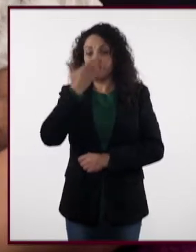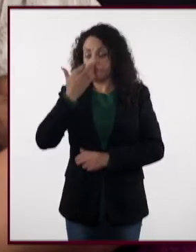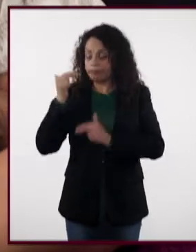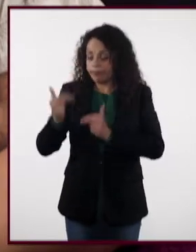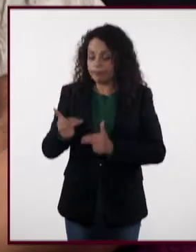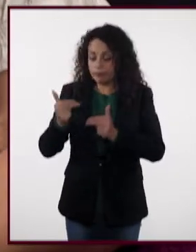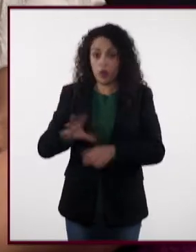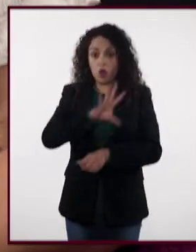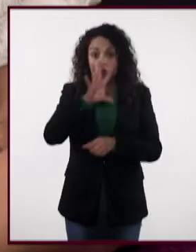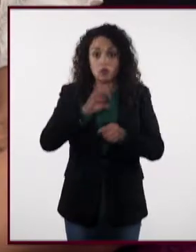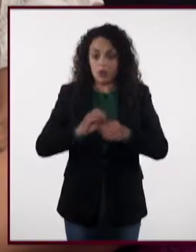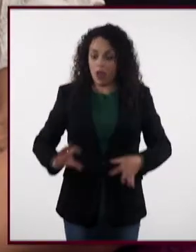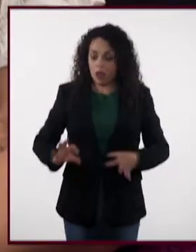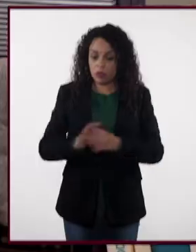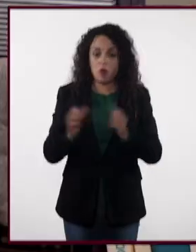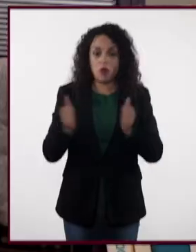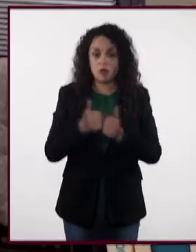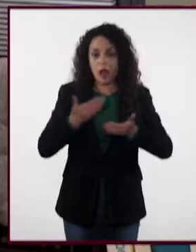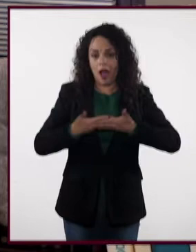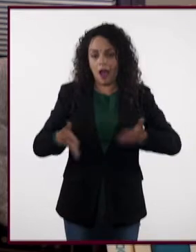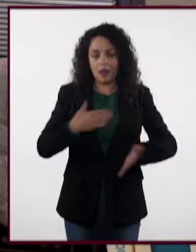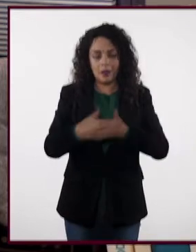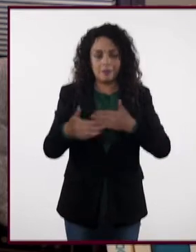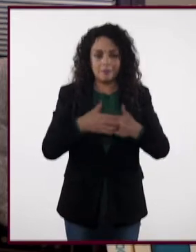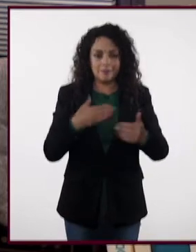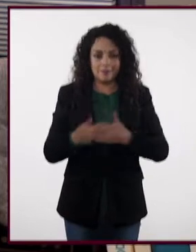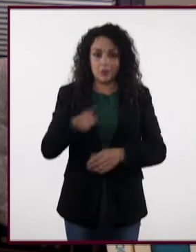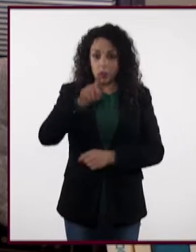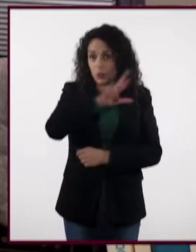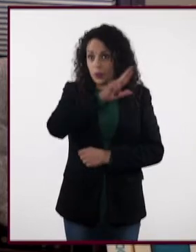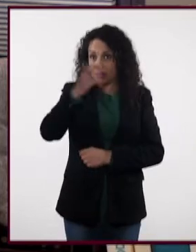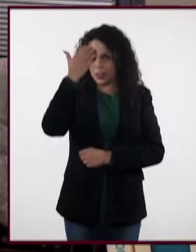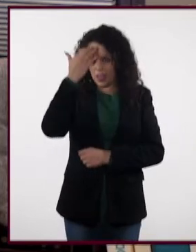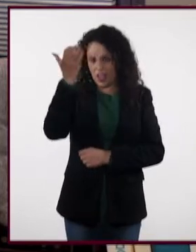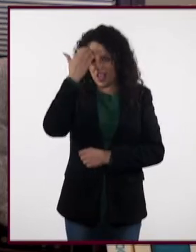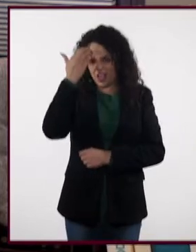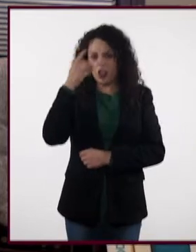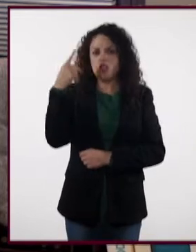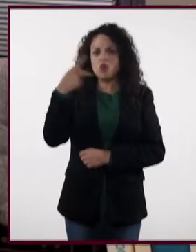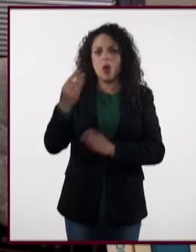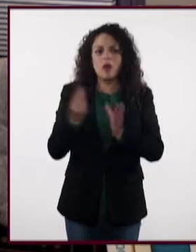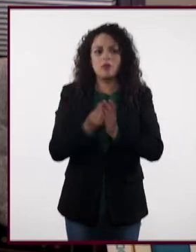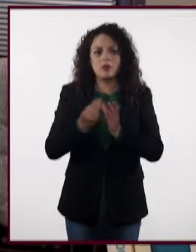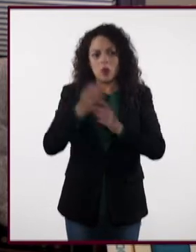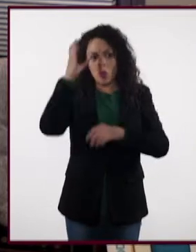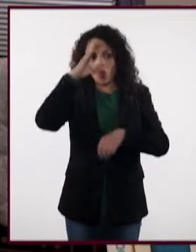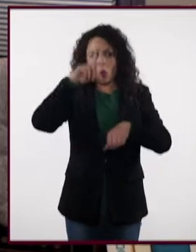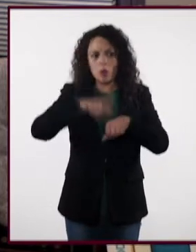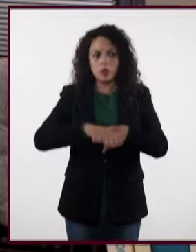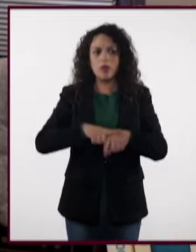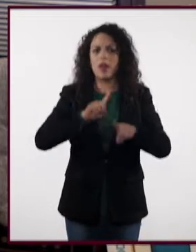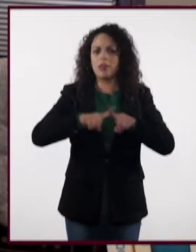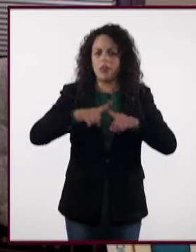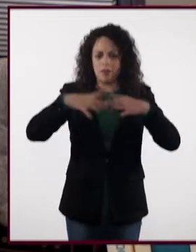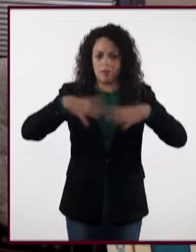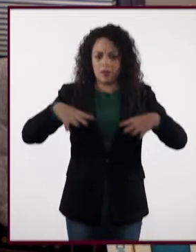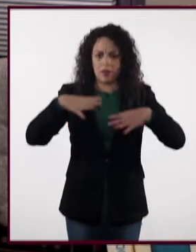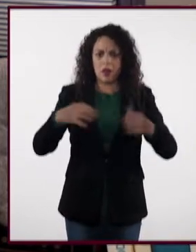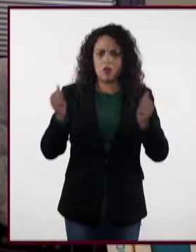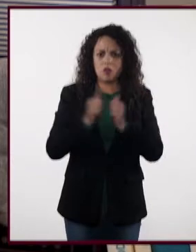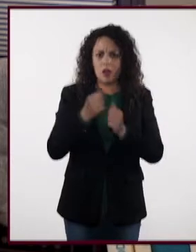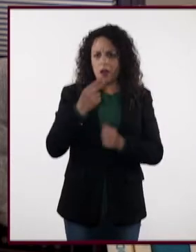bajo el Estado mexicano moderno. ¿Conoces o reconoces a qué cultura pertenecen los diferentes textiles y